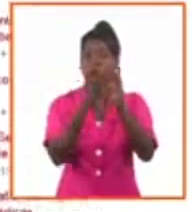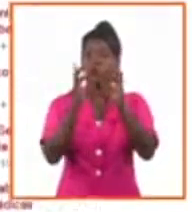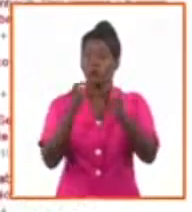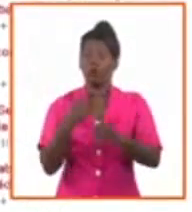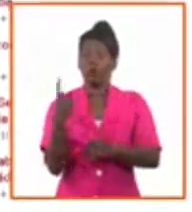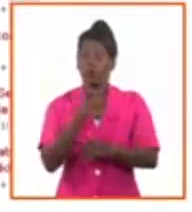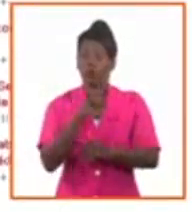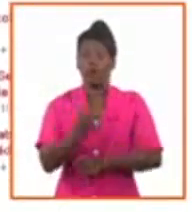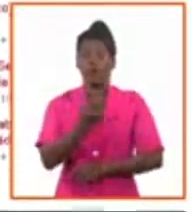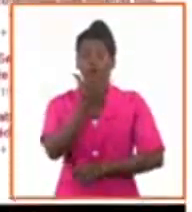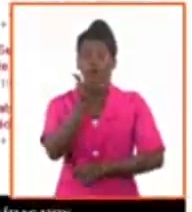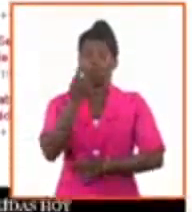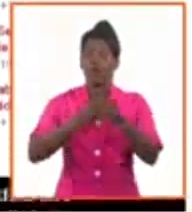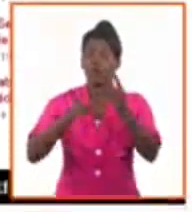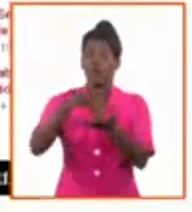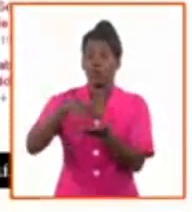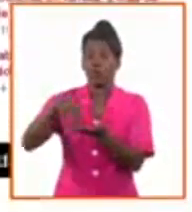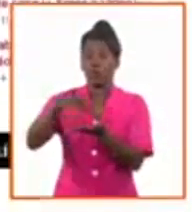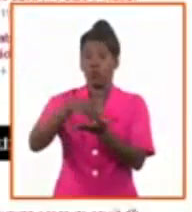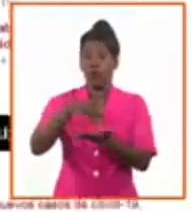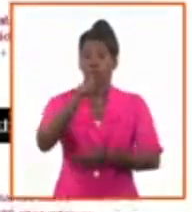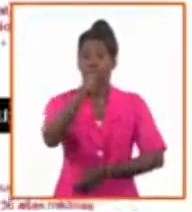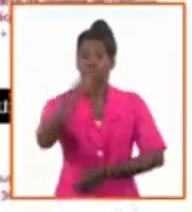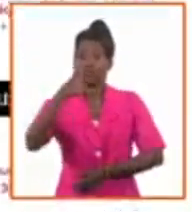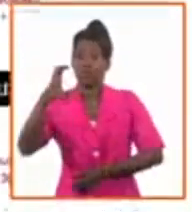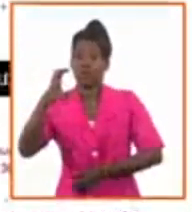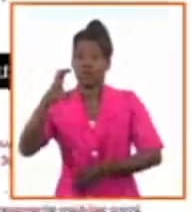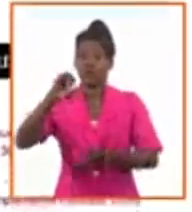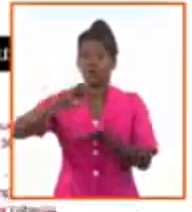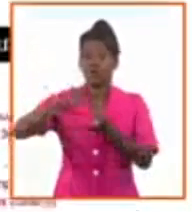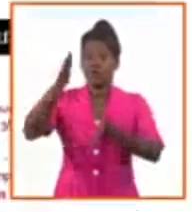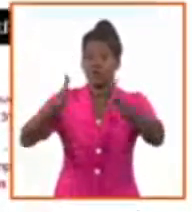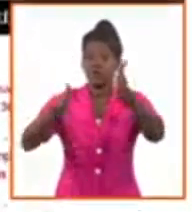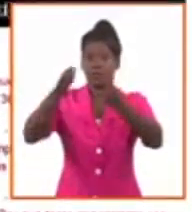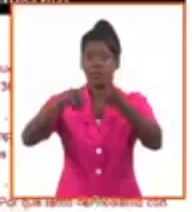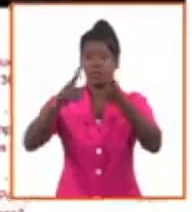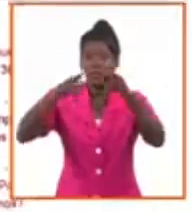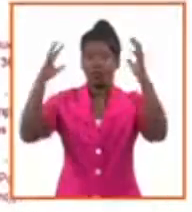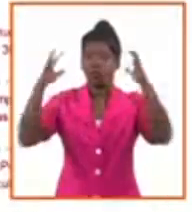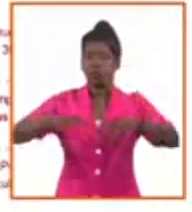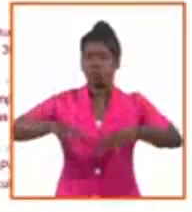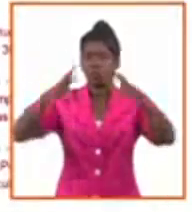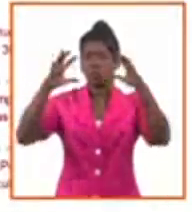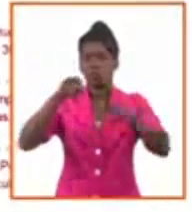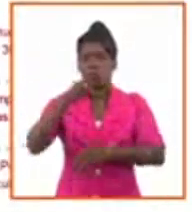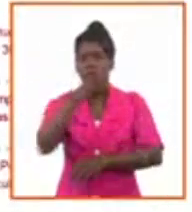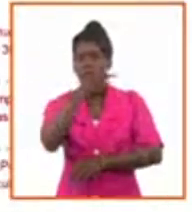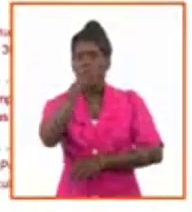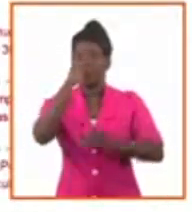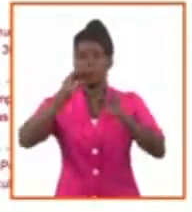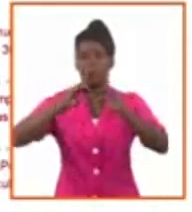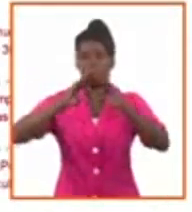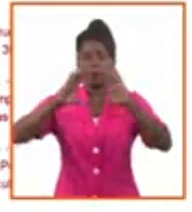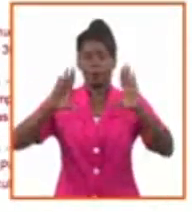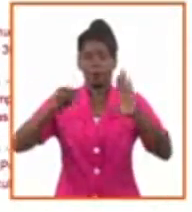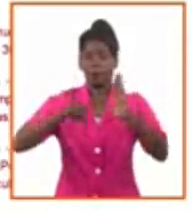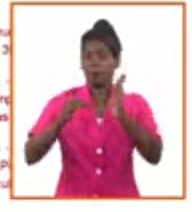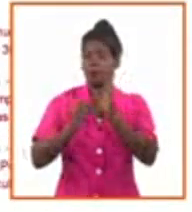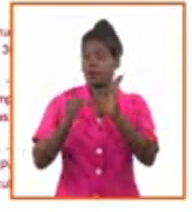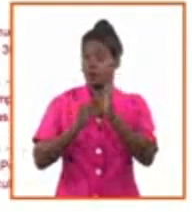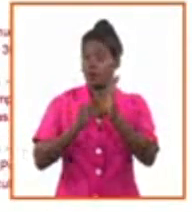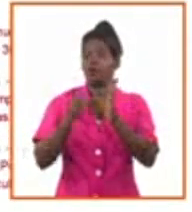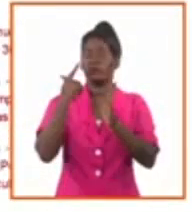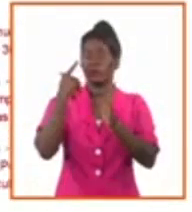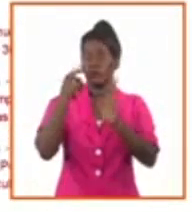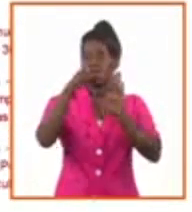han comenzado a afectar a las regiones occidental y central, con la ocurrencia de lluvias a intervalos desde las primeras horas del día de hoy. Desde esta tarde